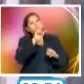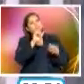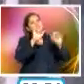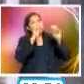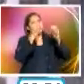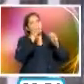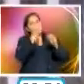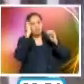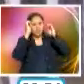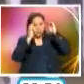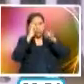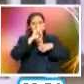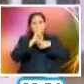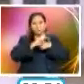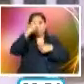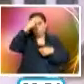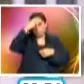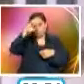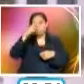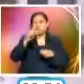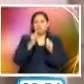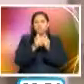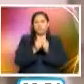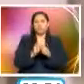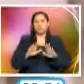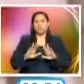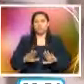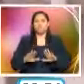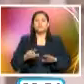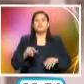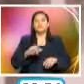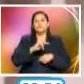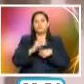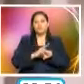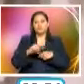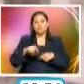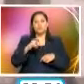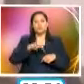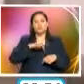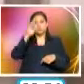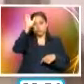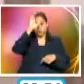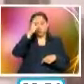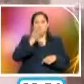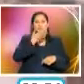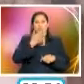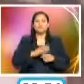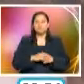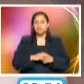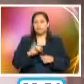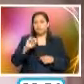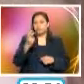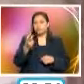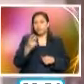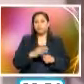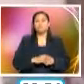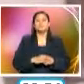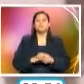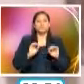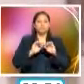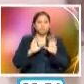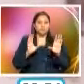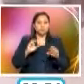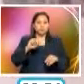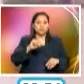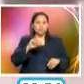artista que extranjero, pero se ha afianzado y se ha arraigado en nuestro país y en nuestras tradiciones. ¿No es así? Así es. Hecho. Pues